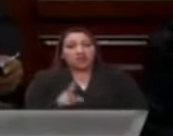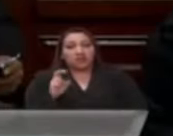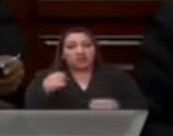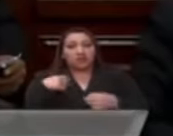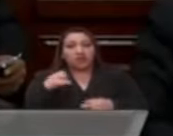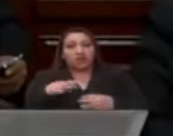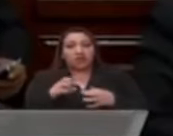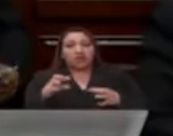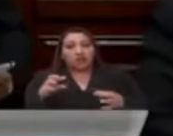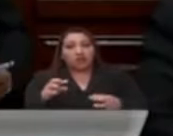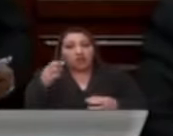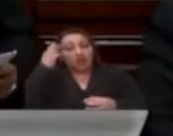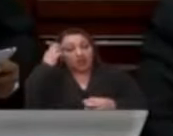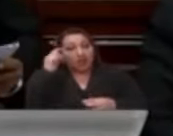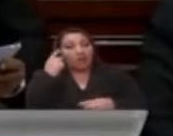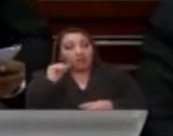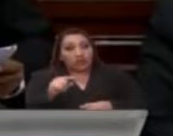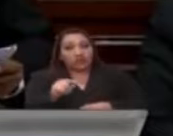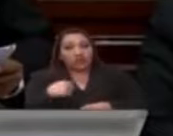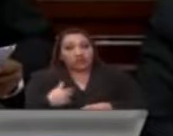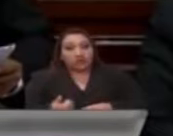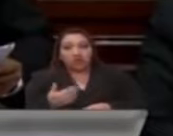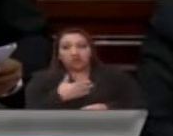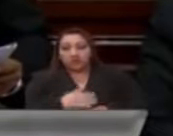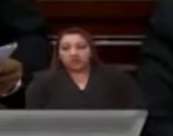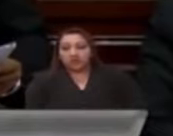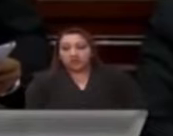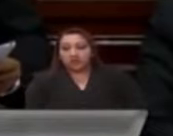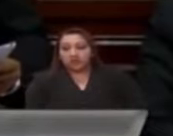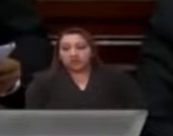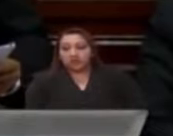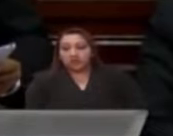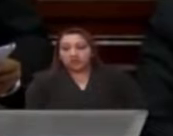político. Por eso, señora presidenta,